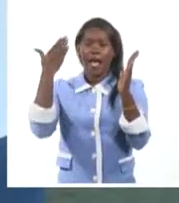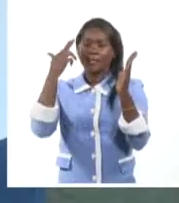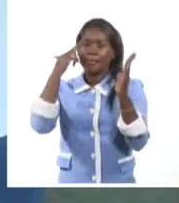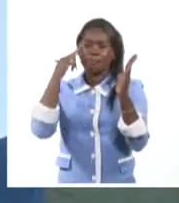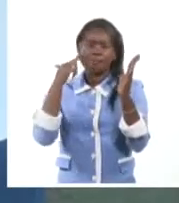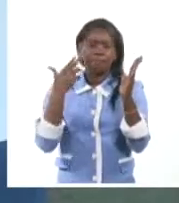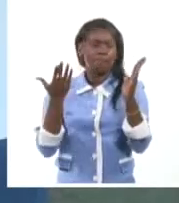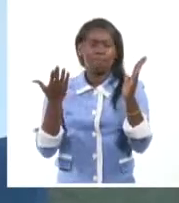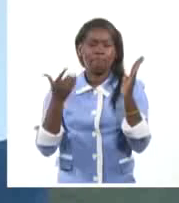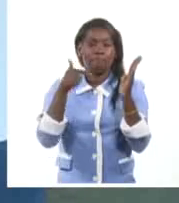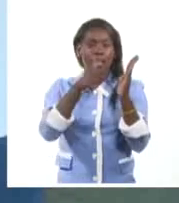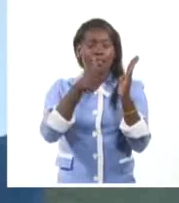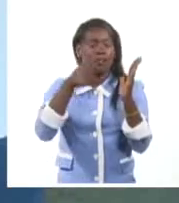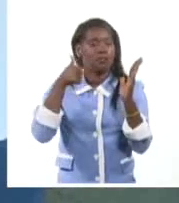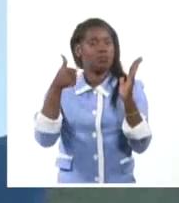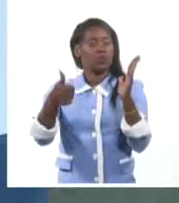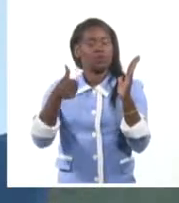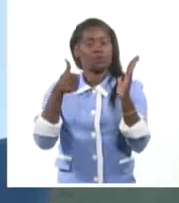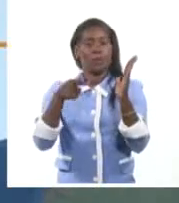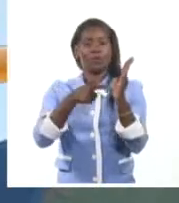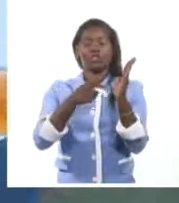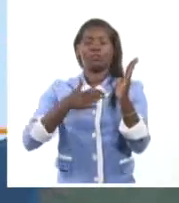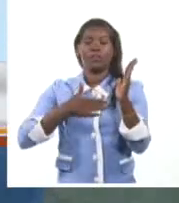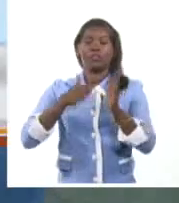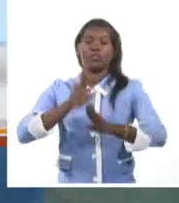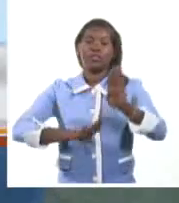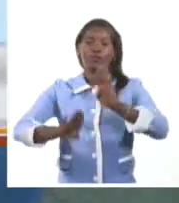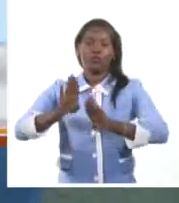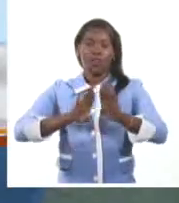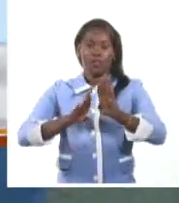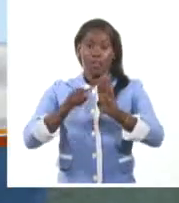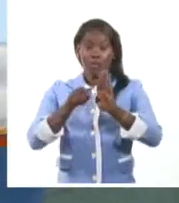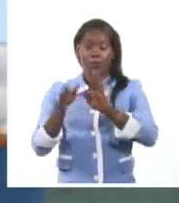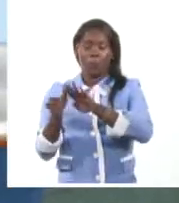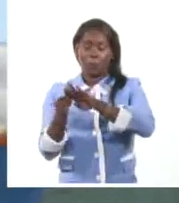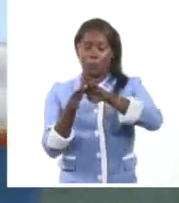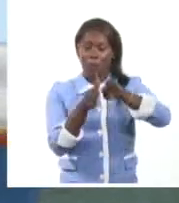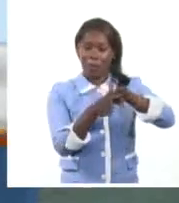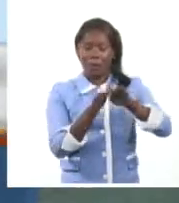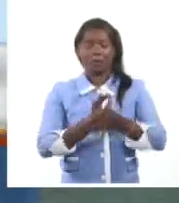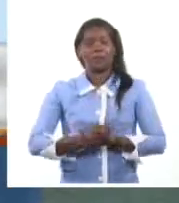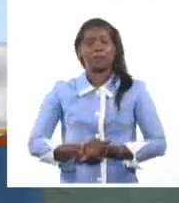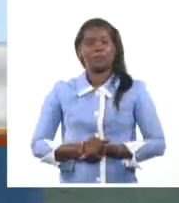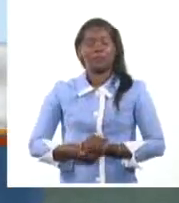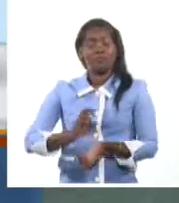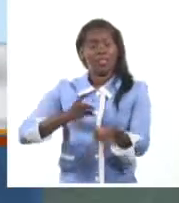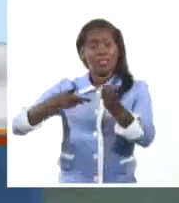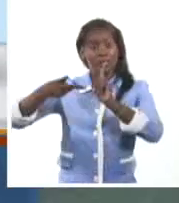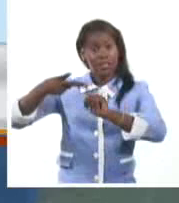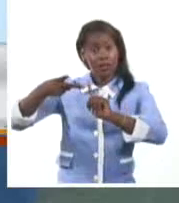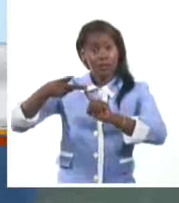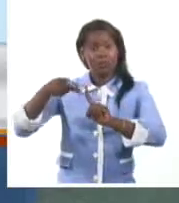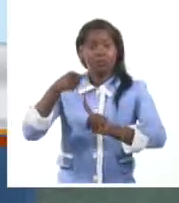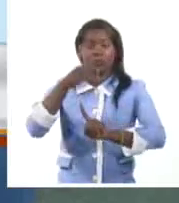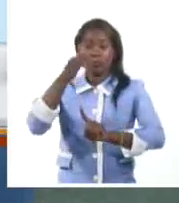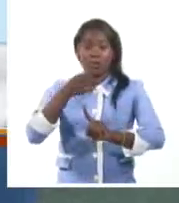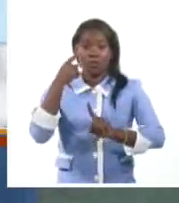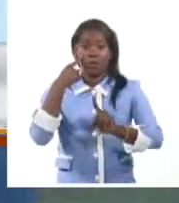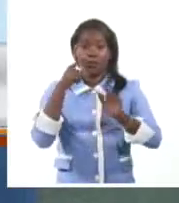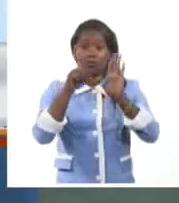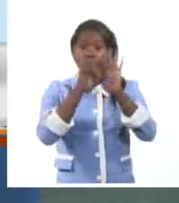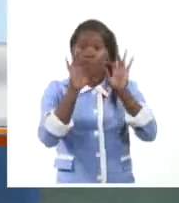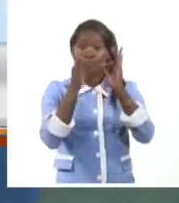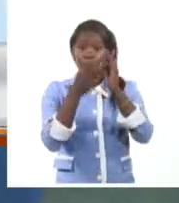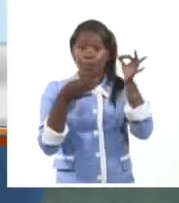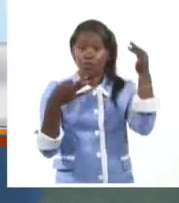adelantados del mundo. Eso por una parte. Por otra parte, como dije bien ya en un momento, yo creo que esto nos respeta a todos los cubanos. Y yo creo que en este